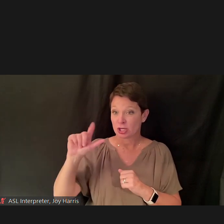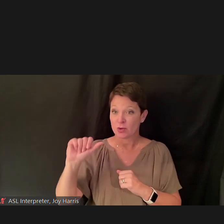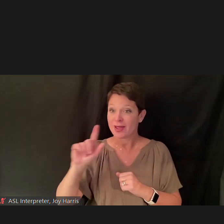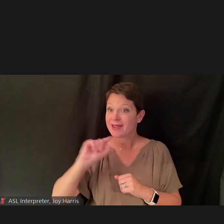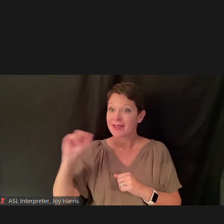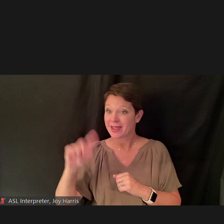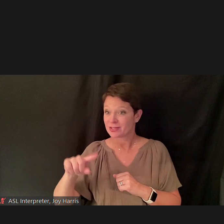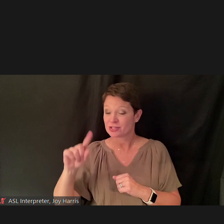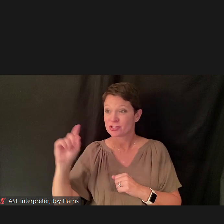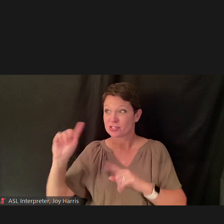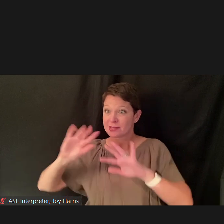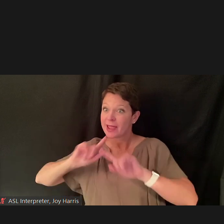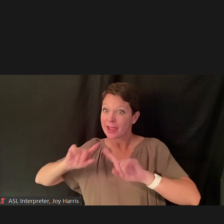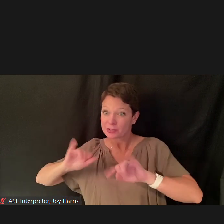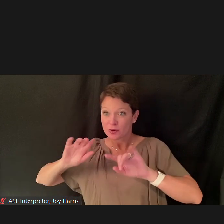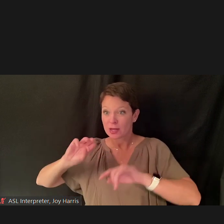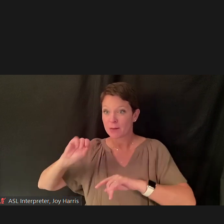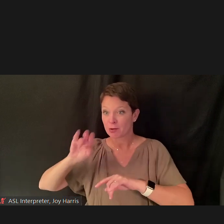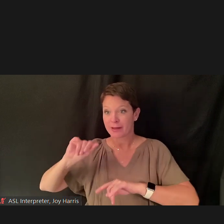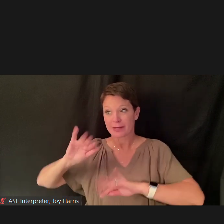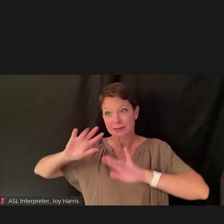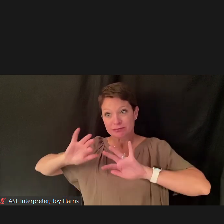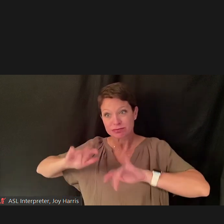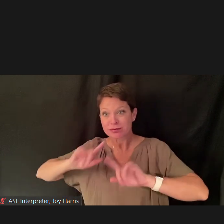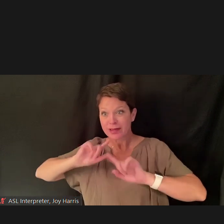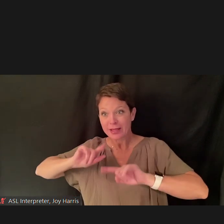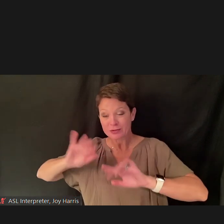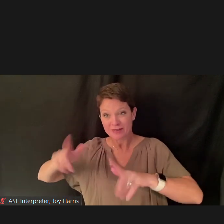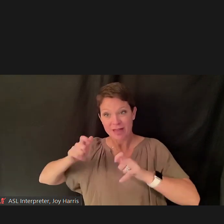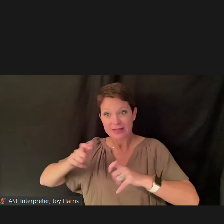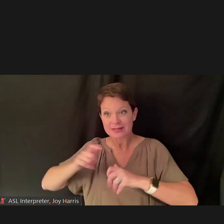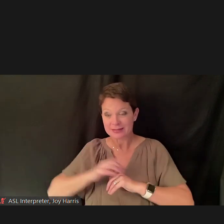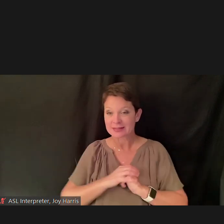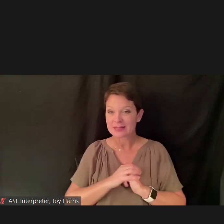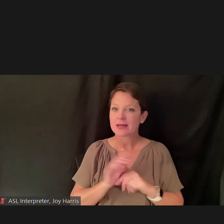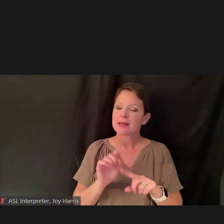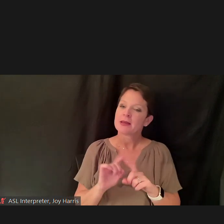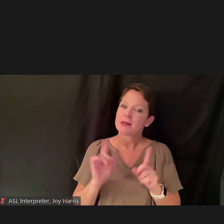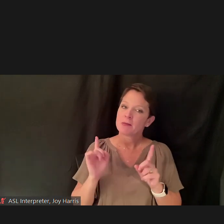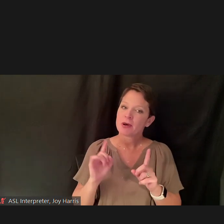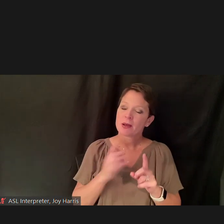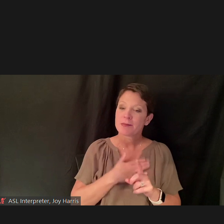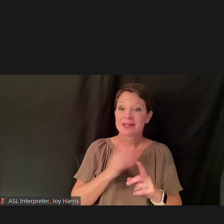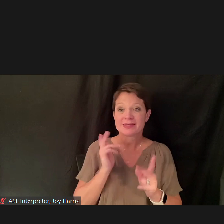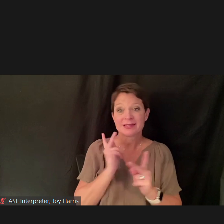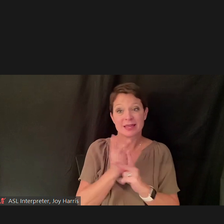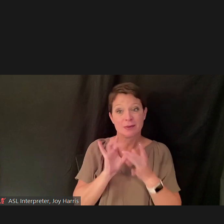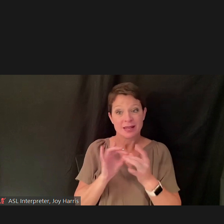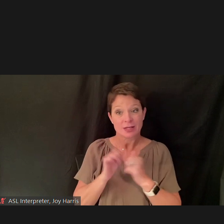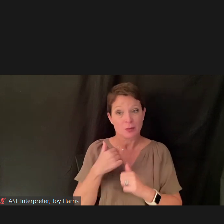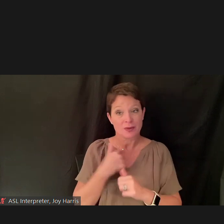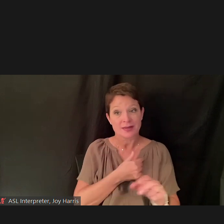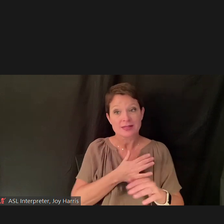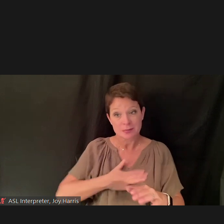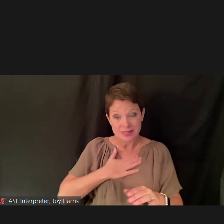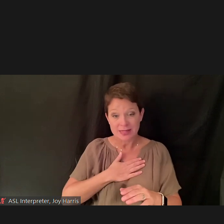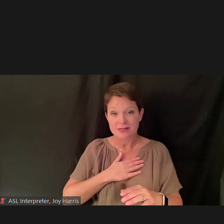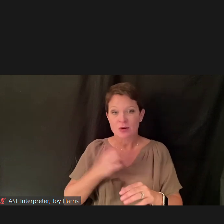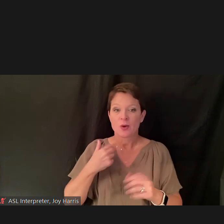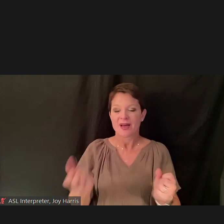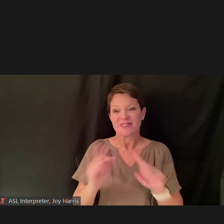para. Estamos aquí contestando las preguntas en la sección de preguntas y respuestas.